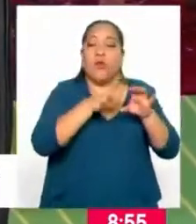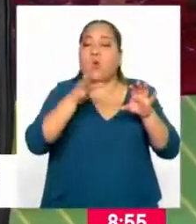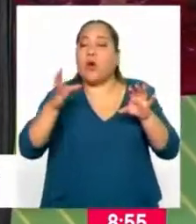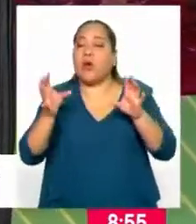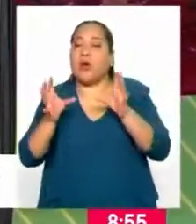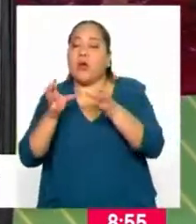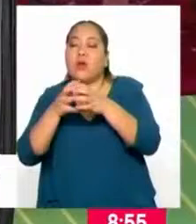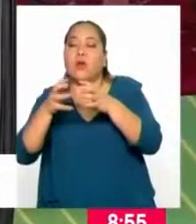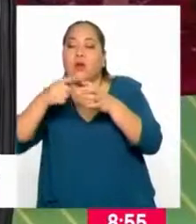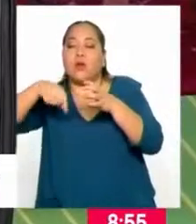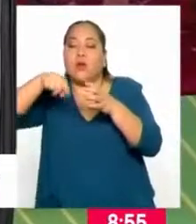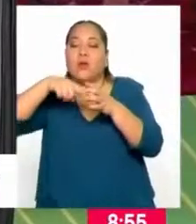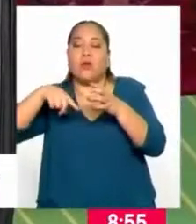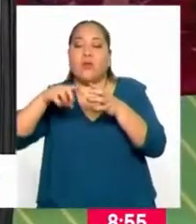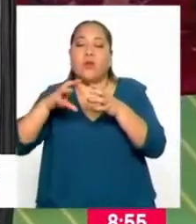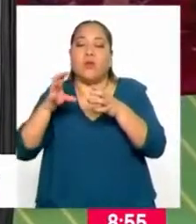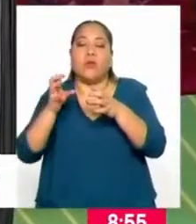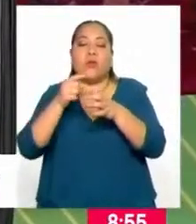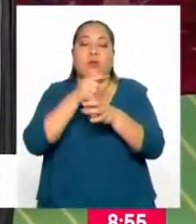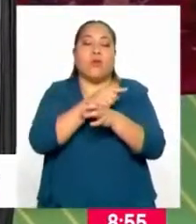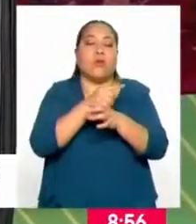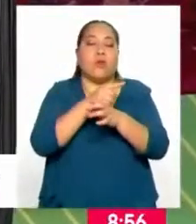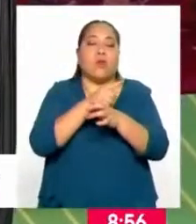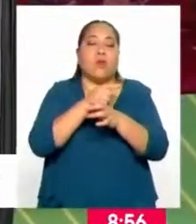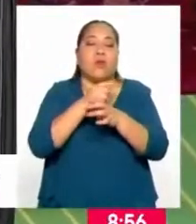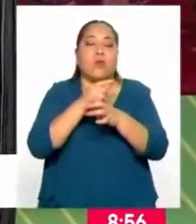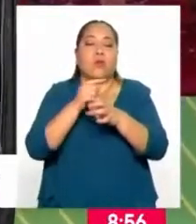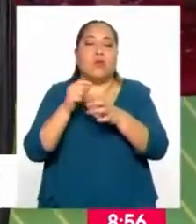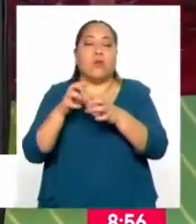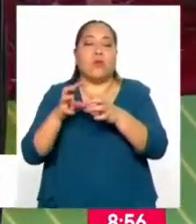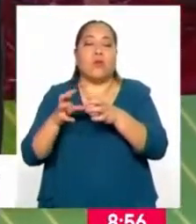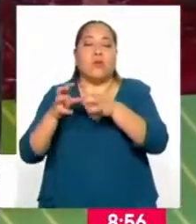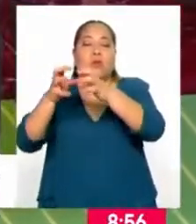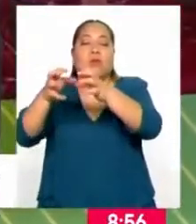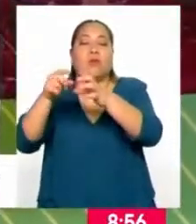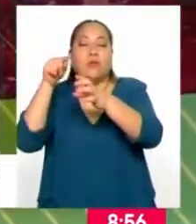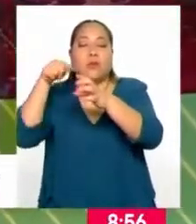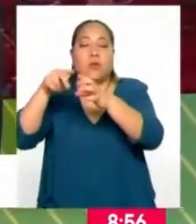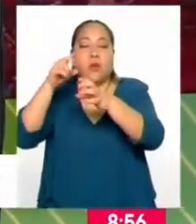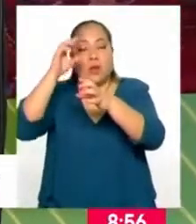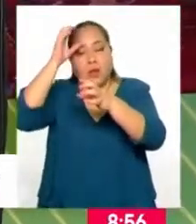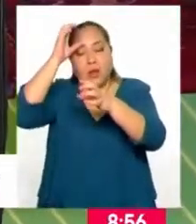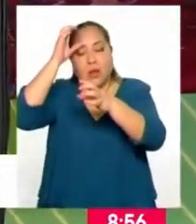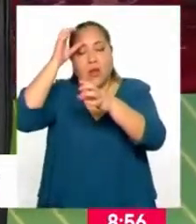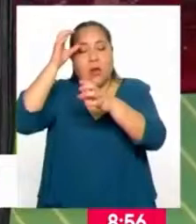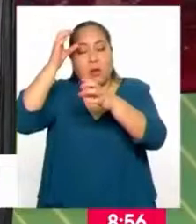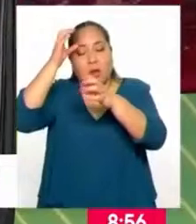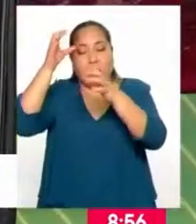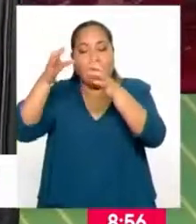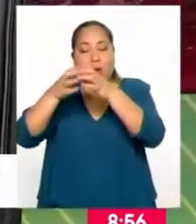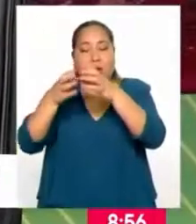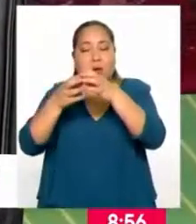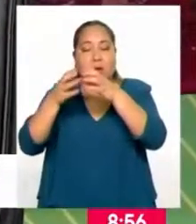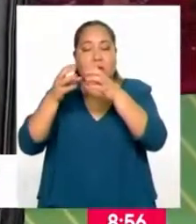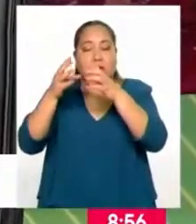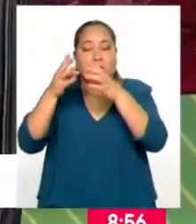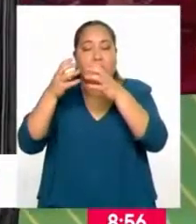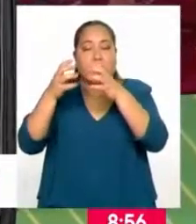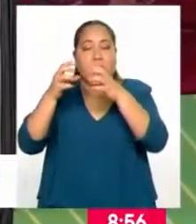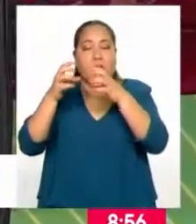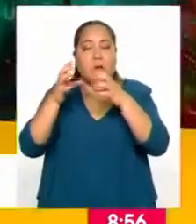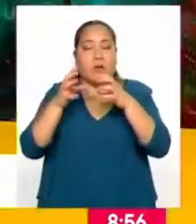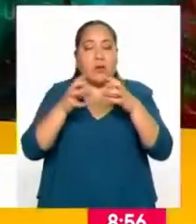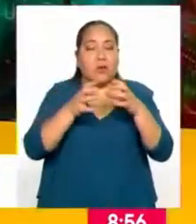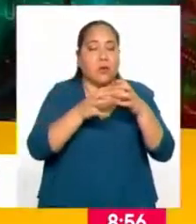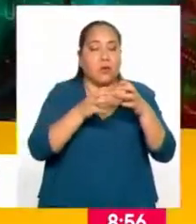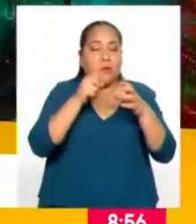en donde no se mencionó el tema ante el Congreso y que están siendo investigados y pesquisados. Ahora, por la Fiscalía de la Nación. En